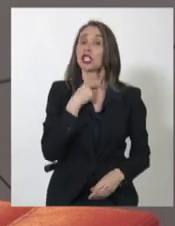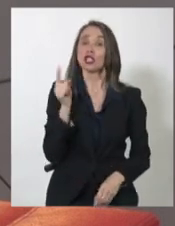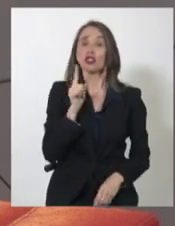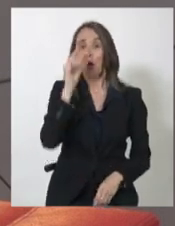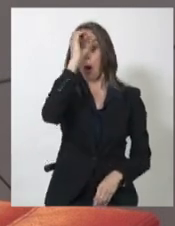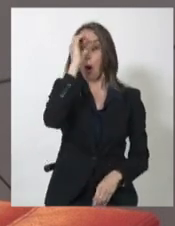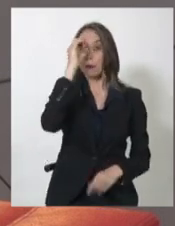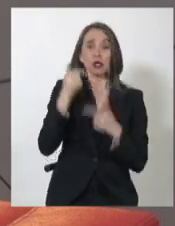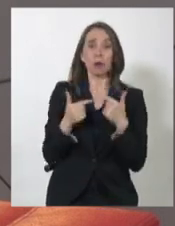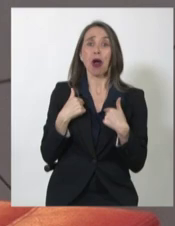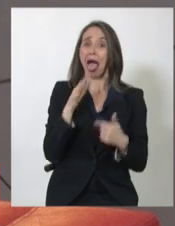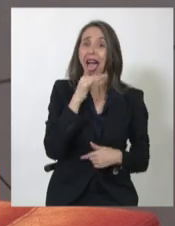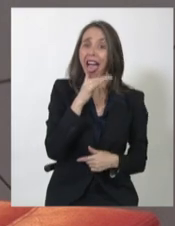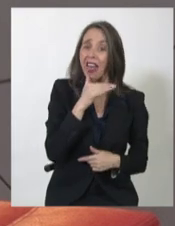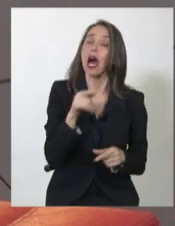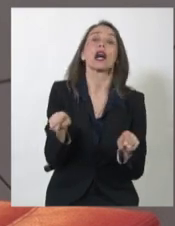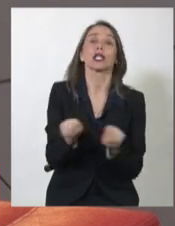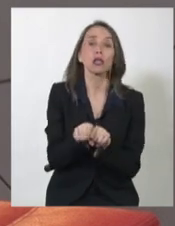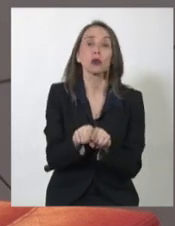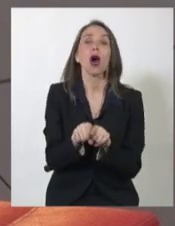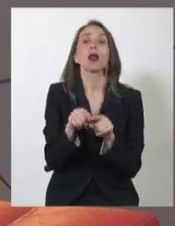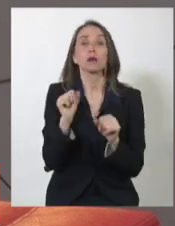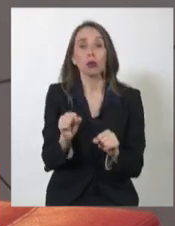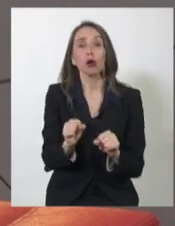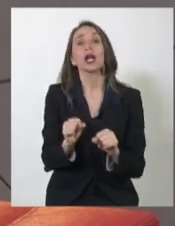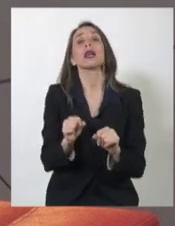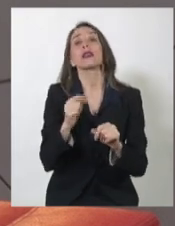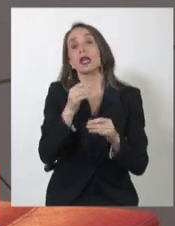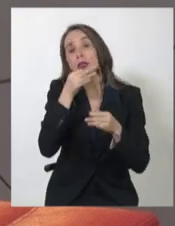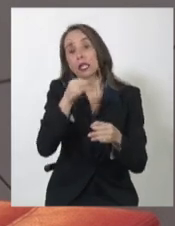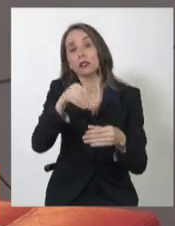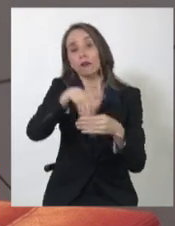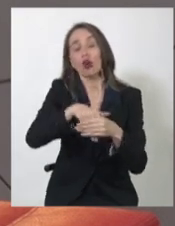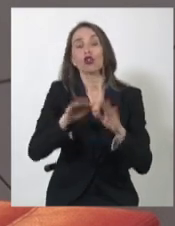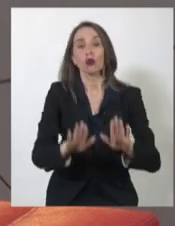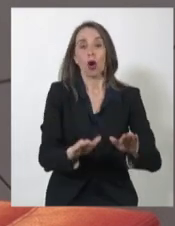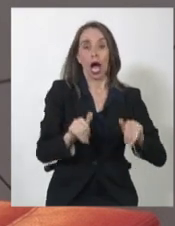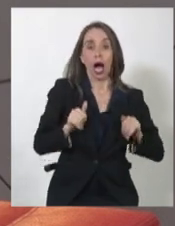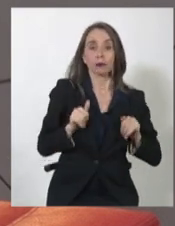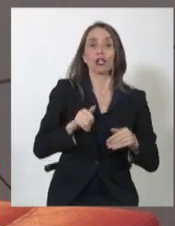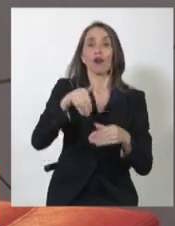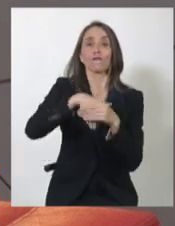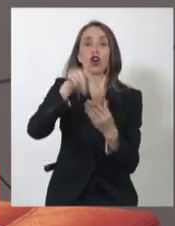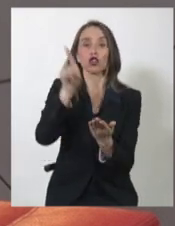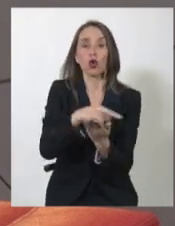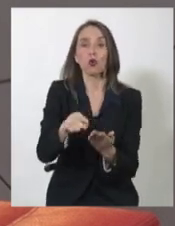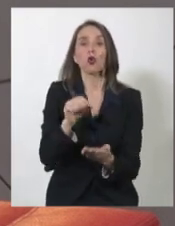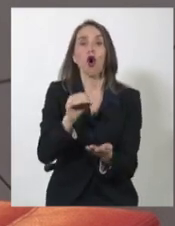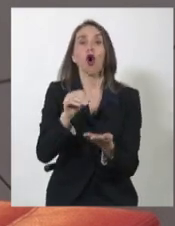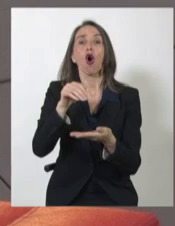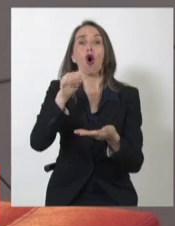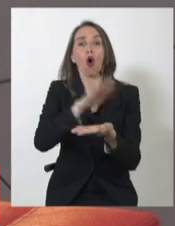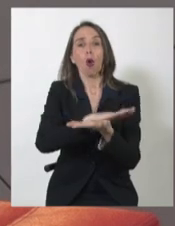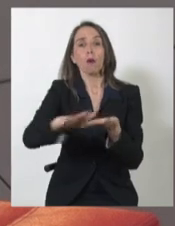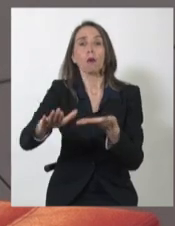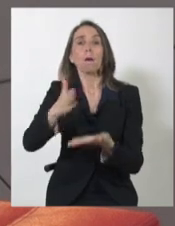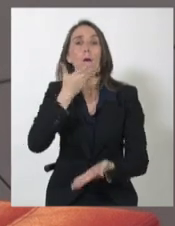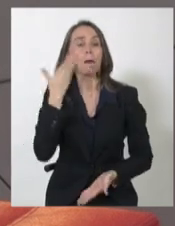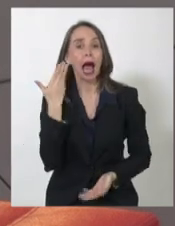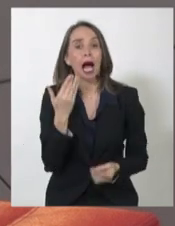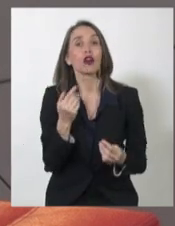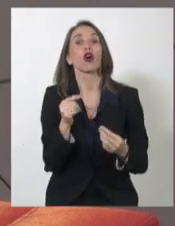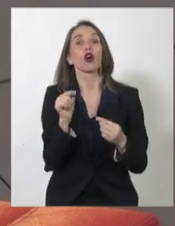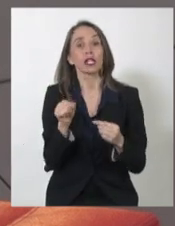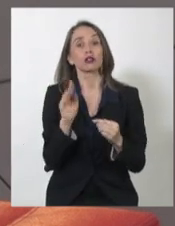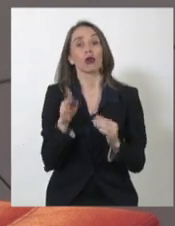opinión política. Bueno, eso también se puede manifestar con el sufragio, a saber, me abstengo, anulo, voto en blanco. Por lo tanto, eso es una reforma